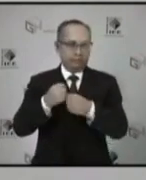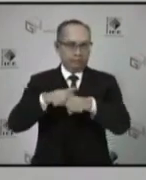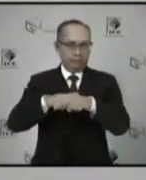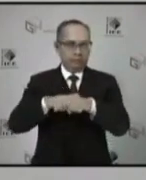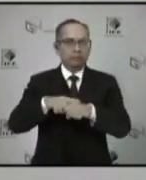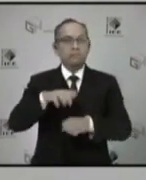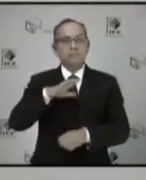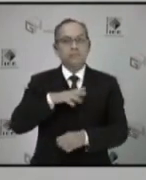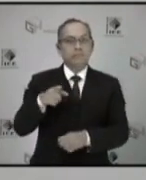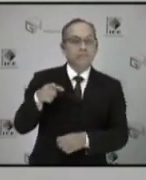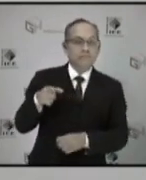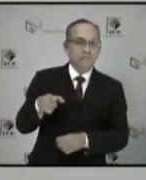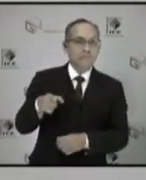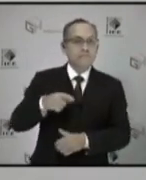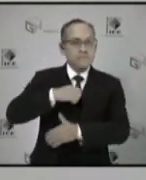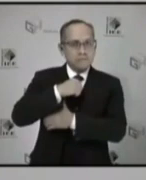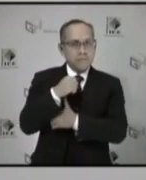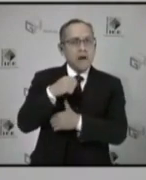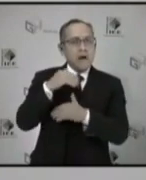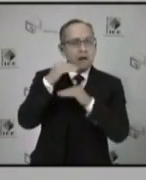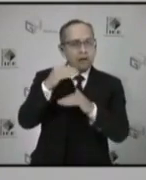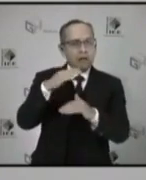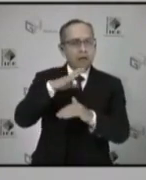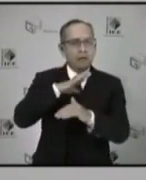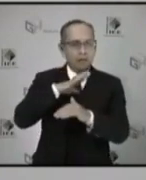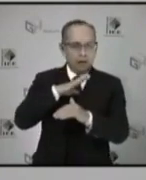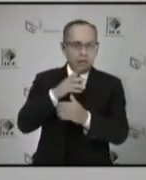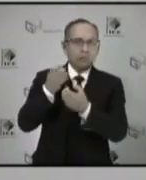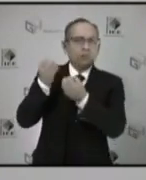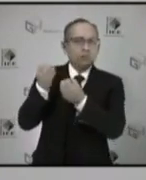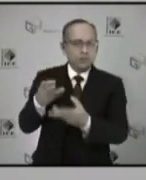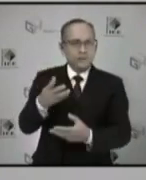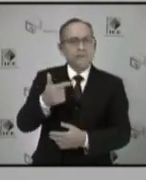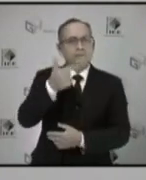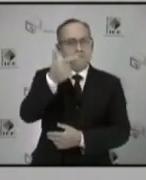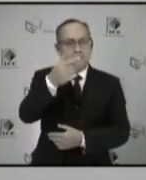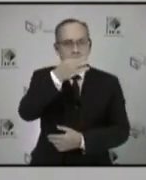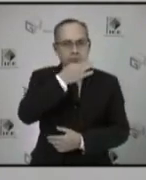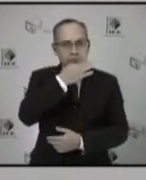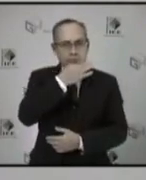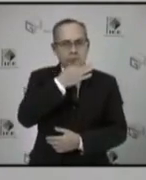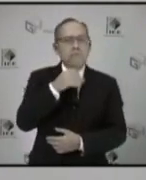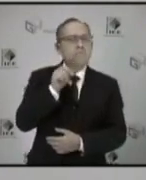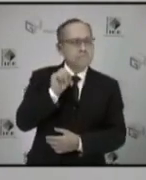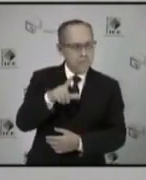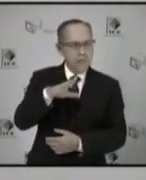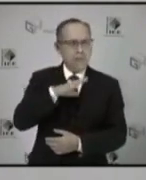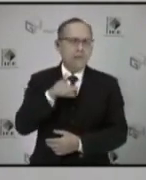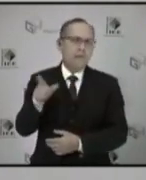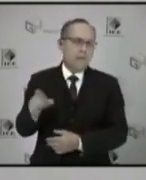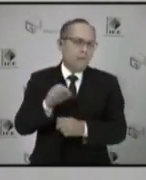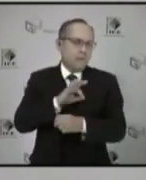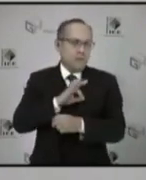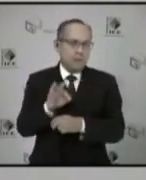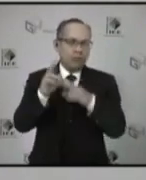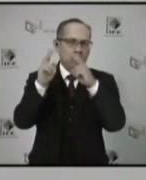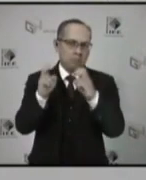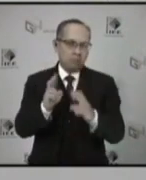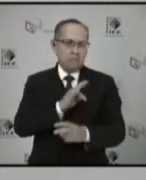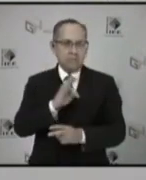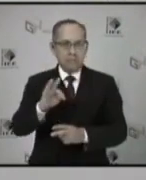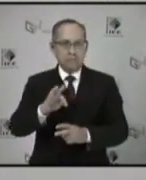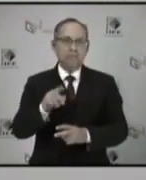de 7 minutos para responder la pregunta detonadora y si lo consideran, tratar otros subtemas que estén relacionados con este bloque.